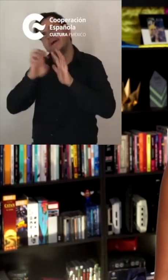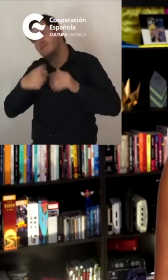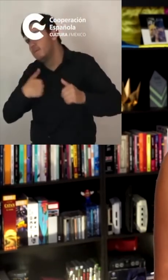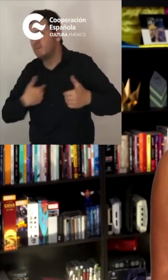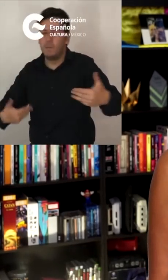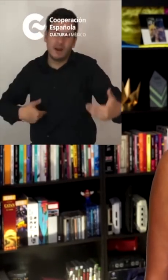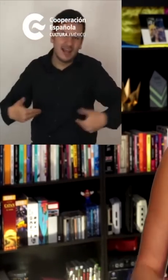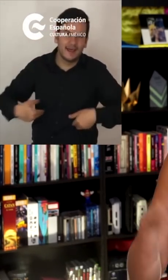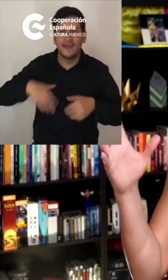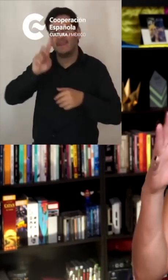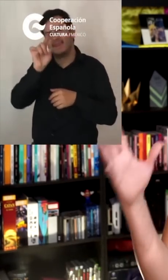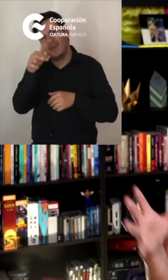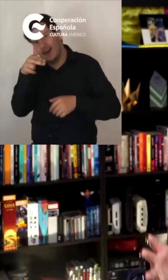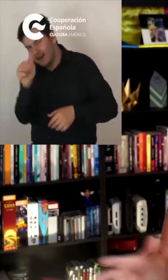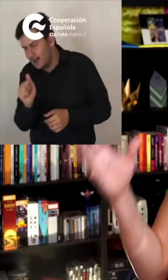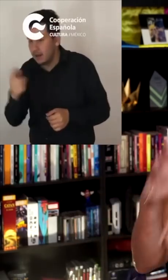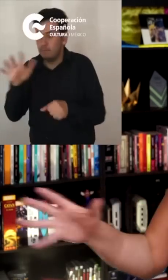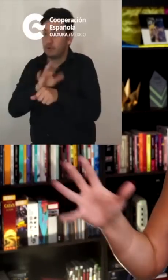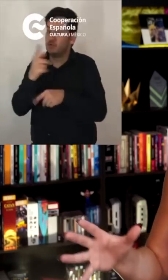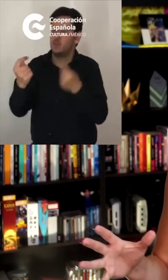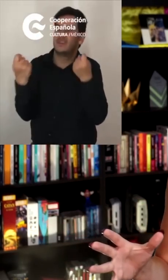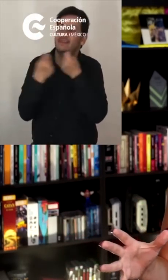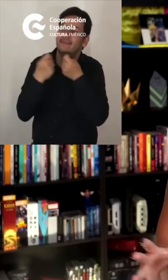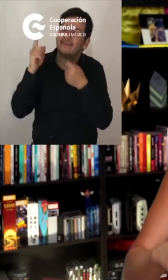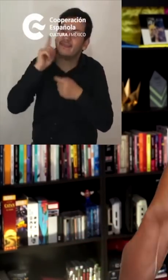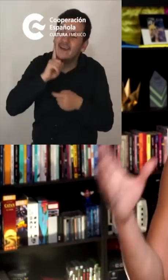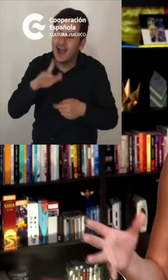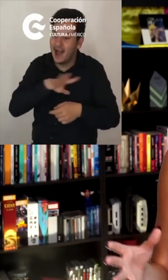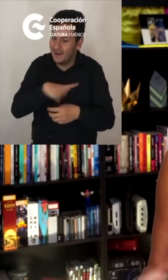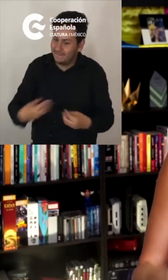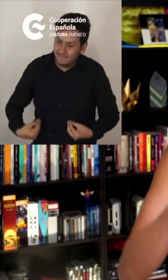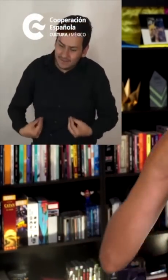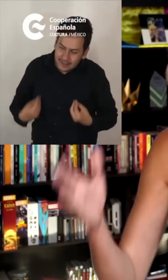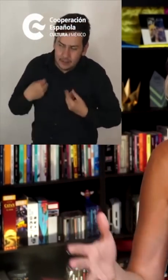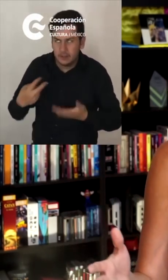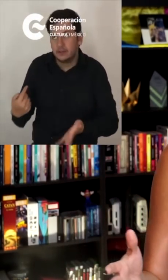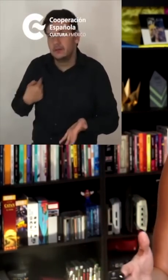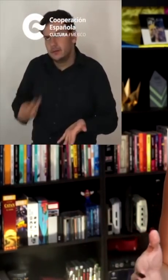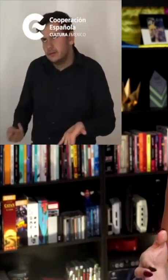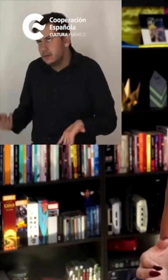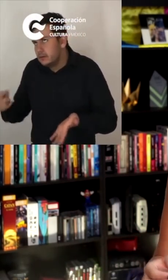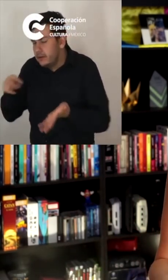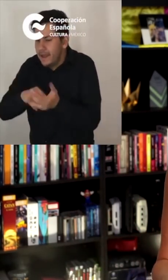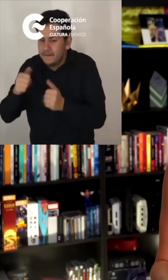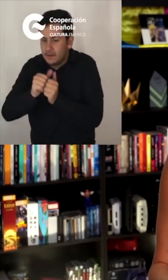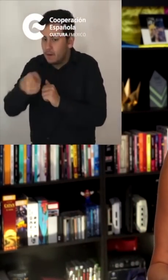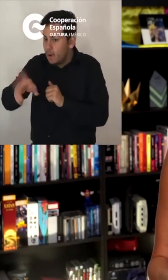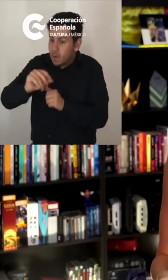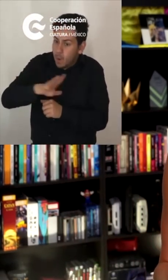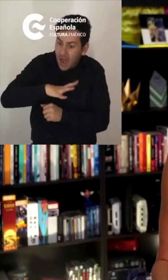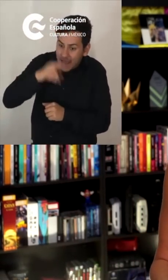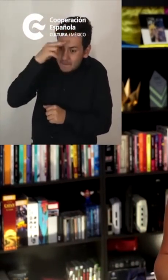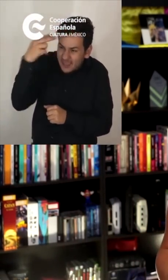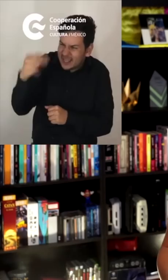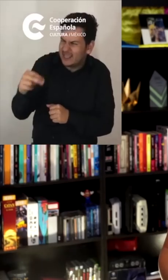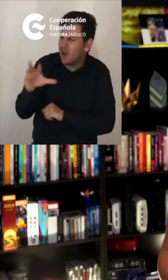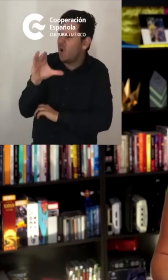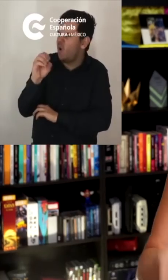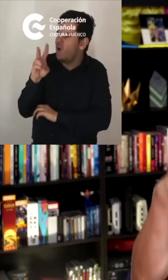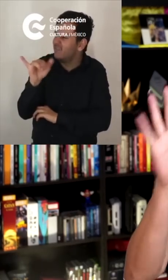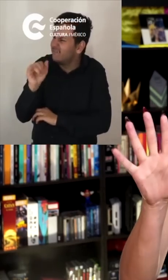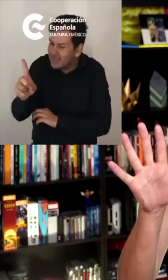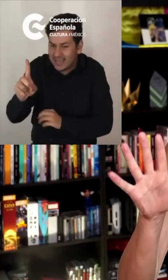tienes que hacer visita con la tía de Diana, esa que ya está en la casa desde hace mucho tiempo, esa tía que no conoce México y que piensa que el virus se llama